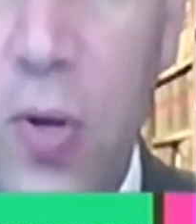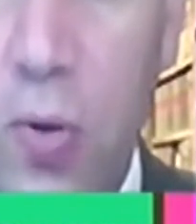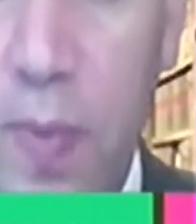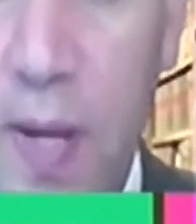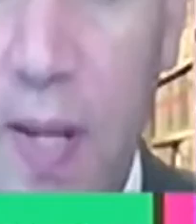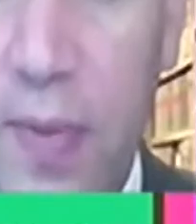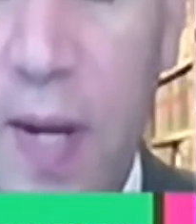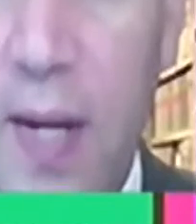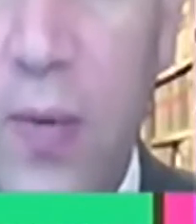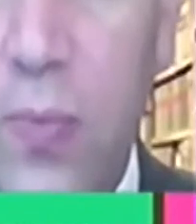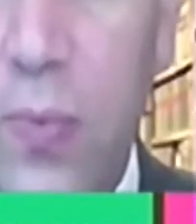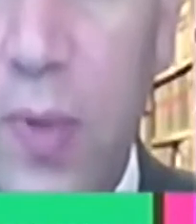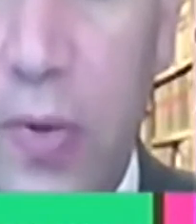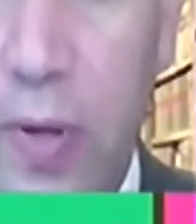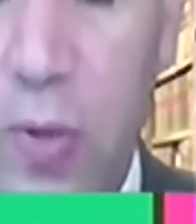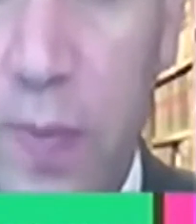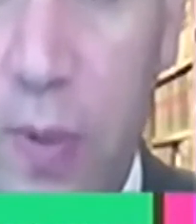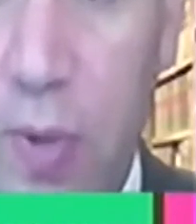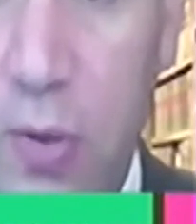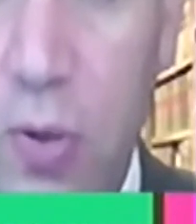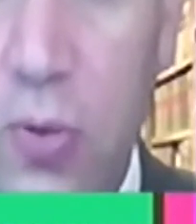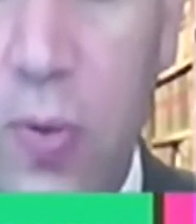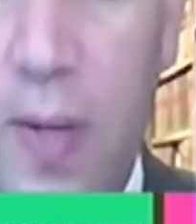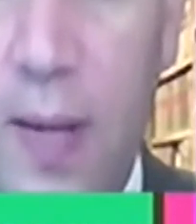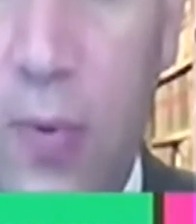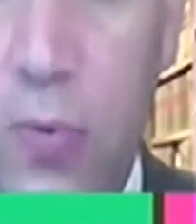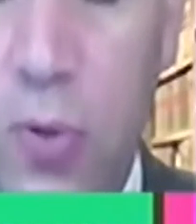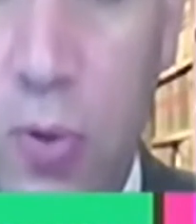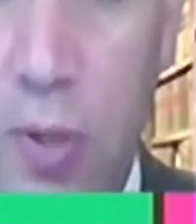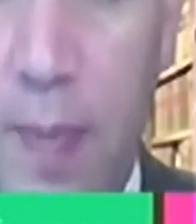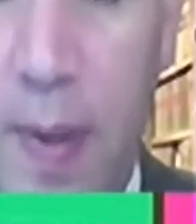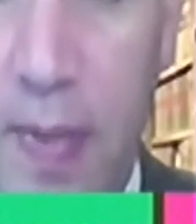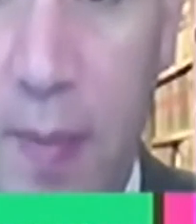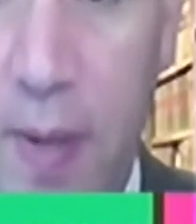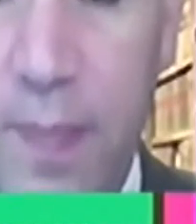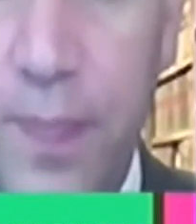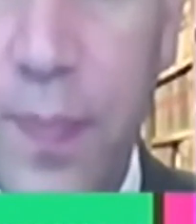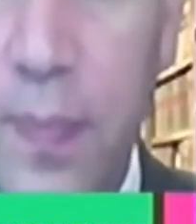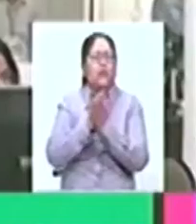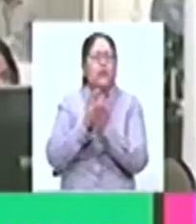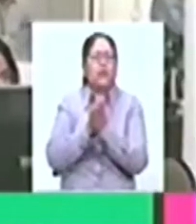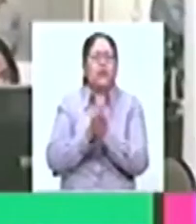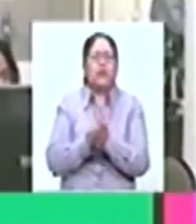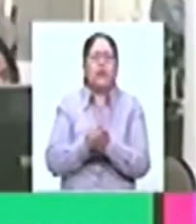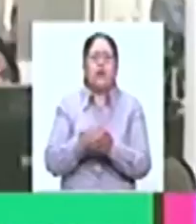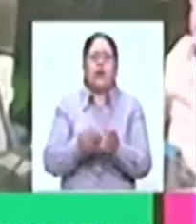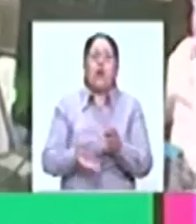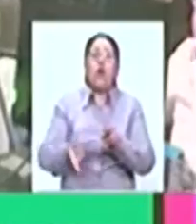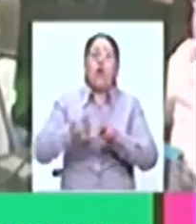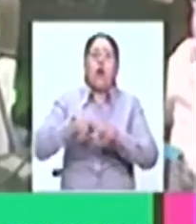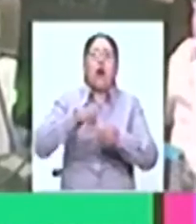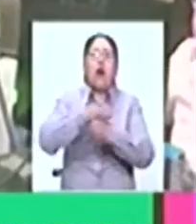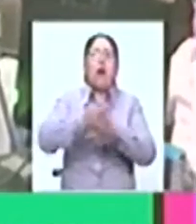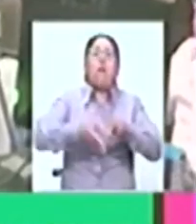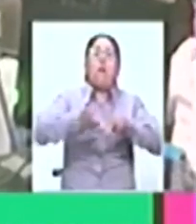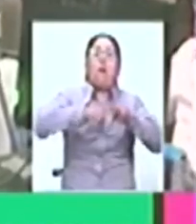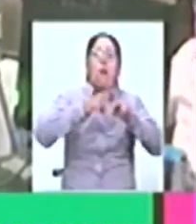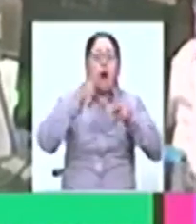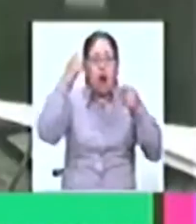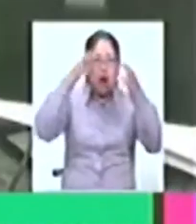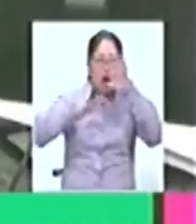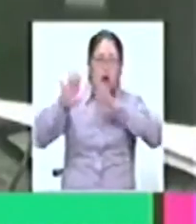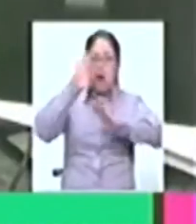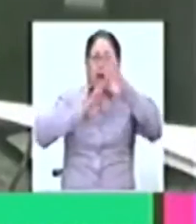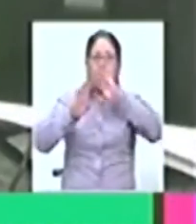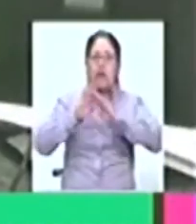mientras pueden entrar en un terreno de especulaciones sobre la evolución de la pandemia la fecha está ya fijada para el